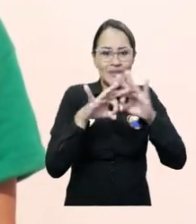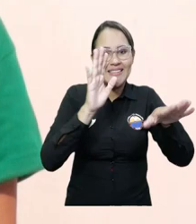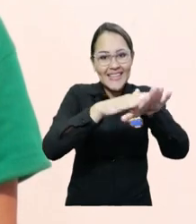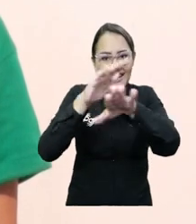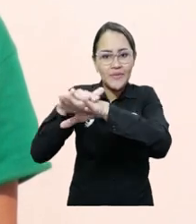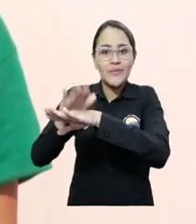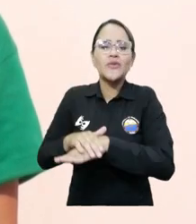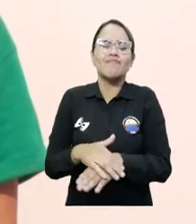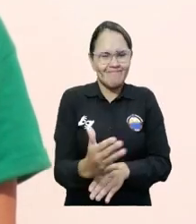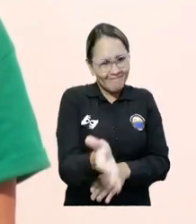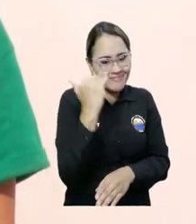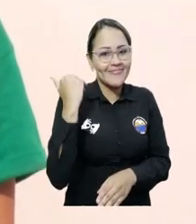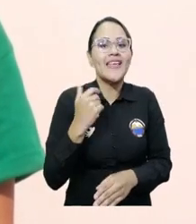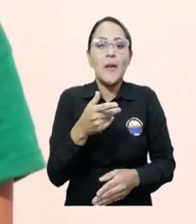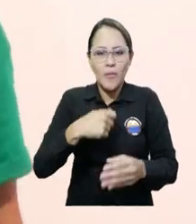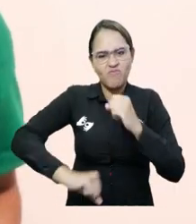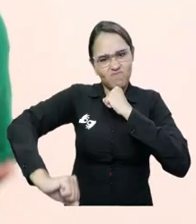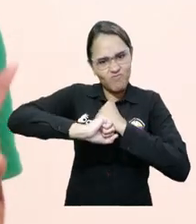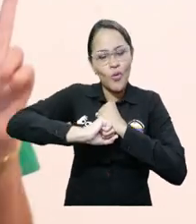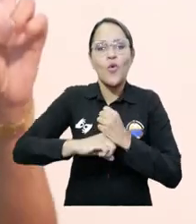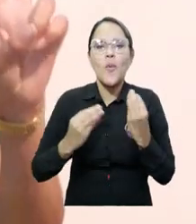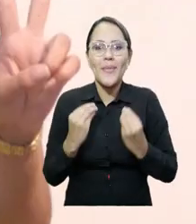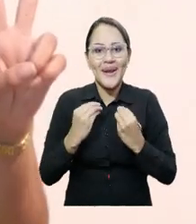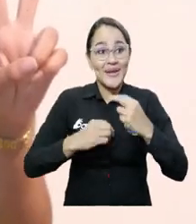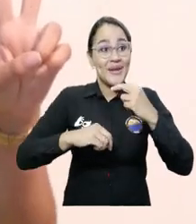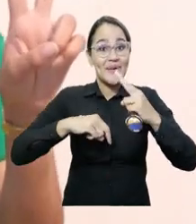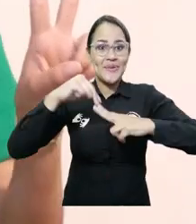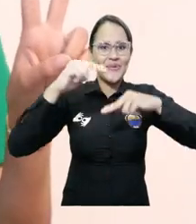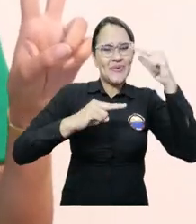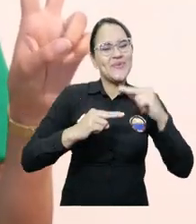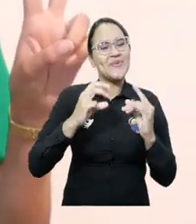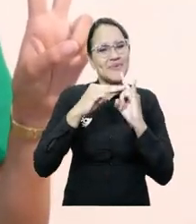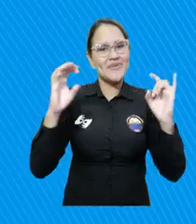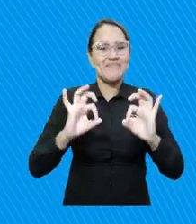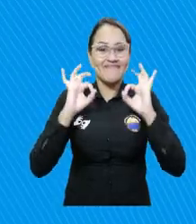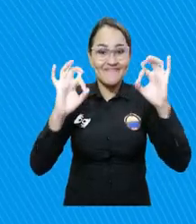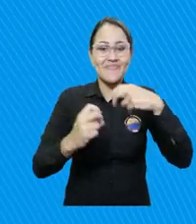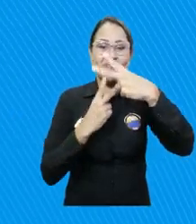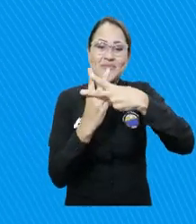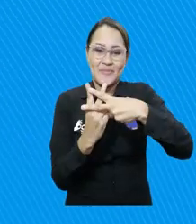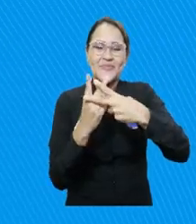que junto a nosotros construyamos la universidad de nuestros sueños. Vota 02 al académico.